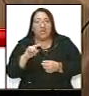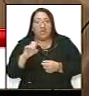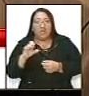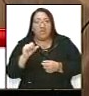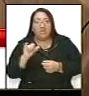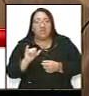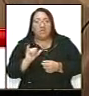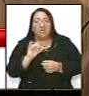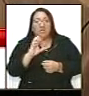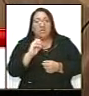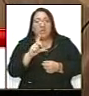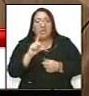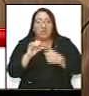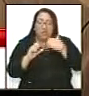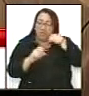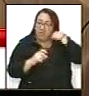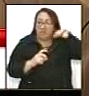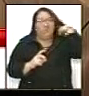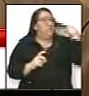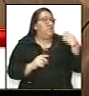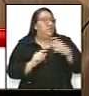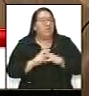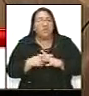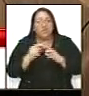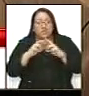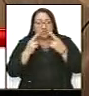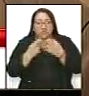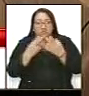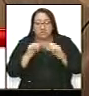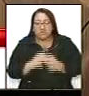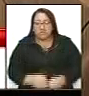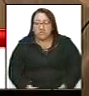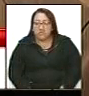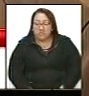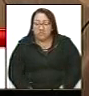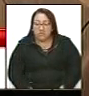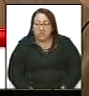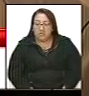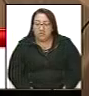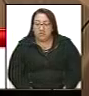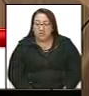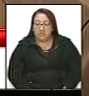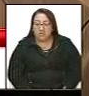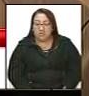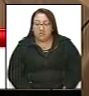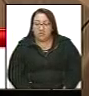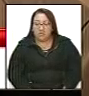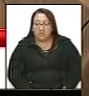congresista Oliva Corrales, damos inicio a la sesión informativa.